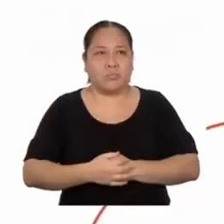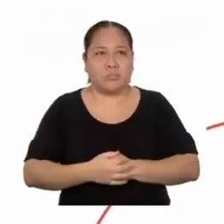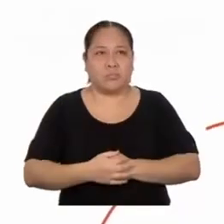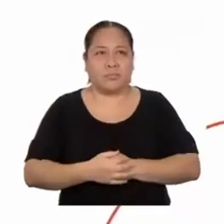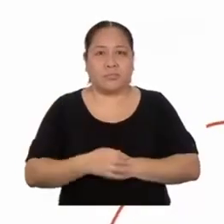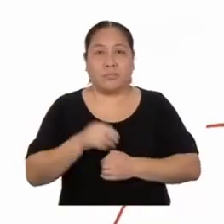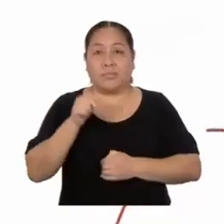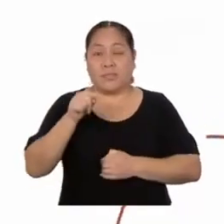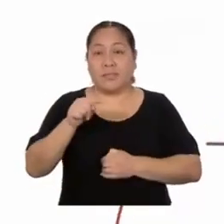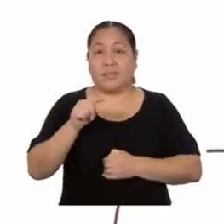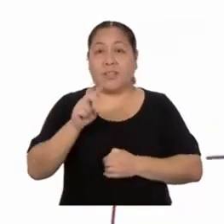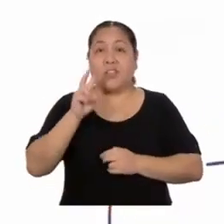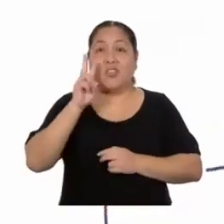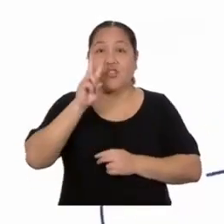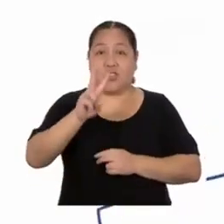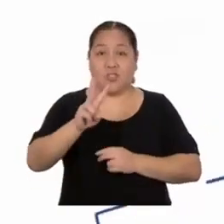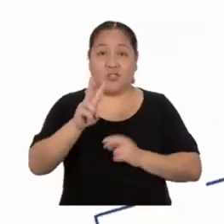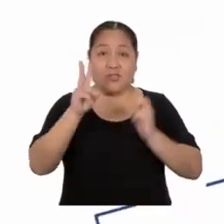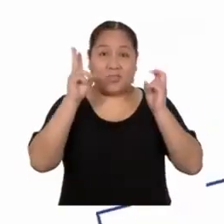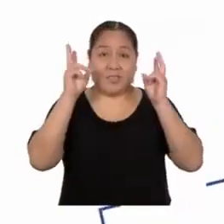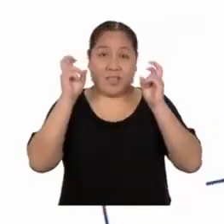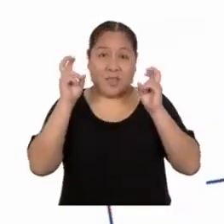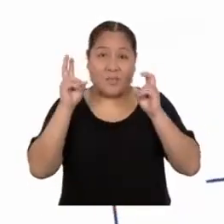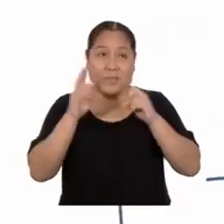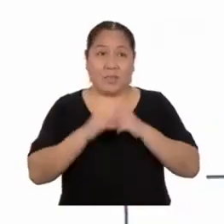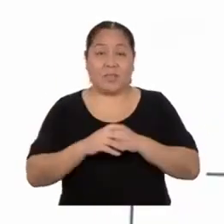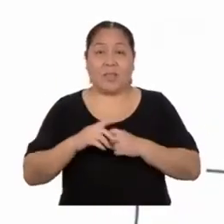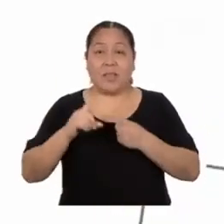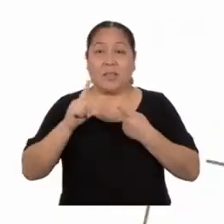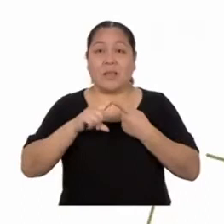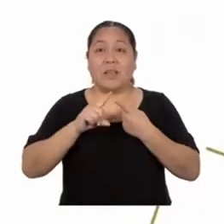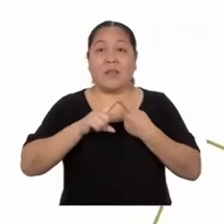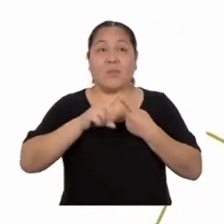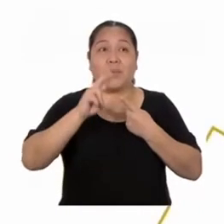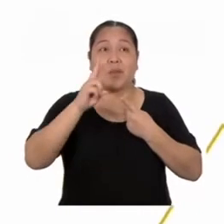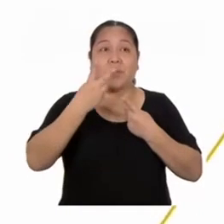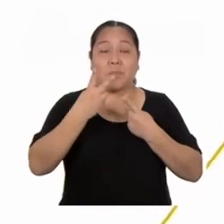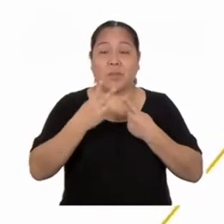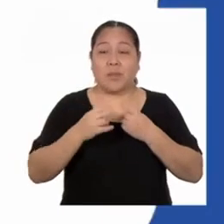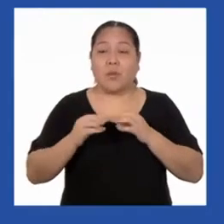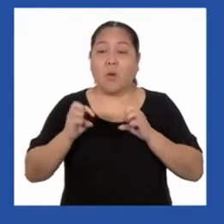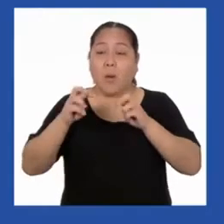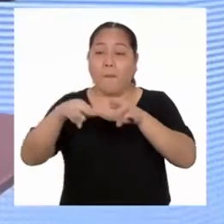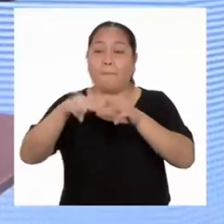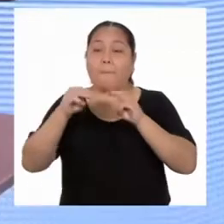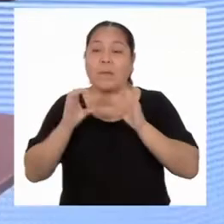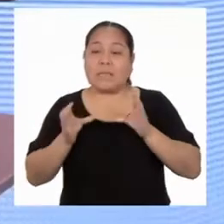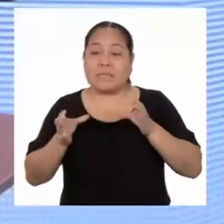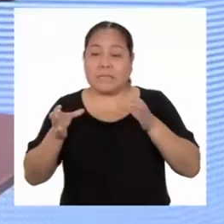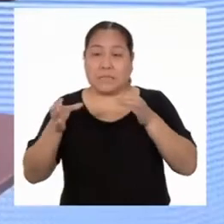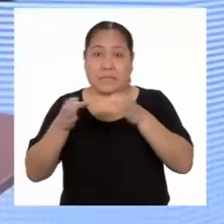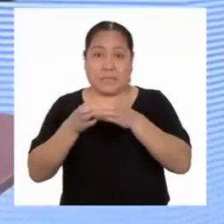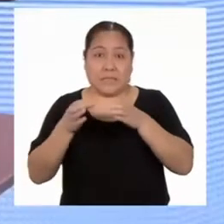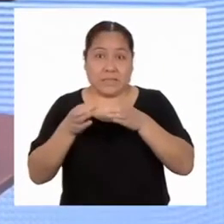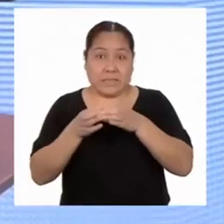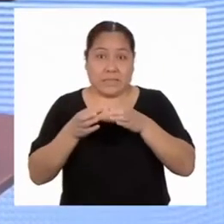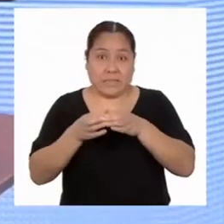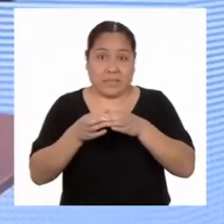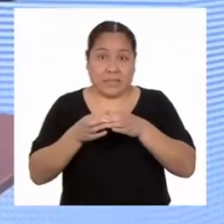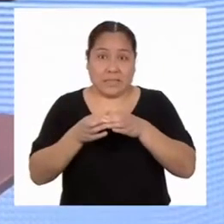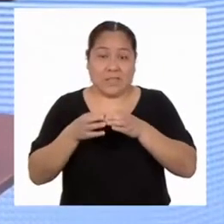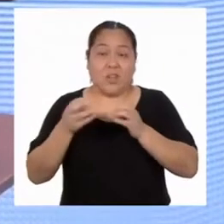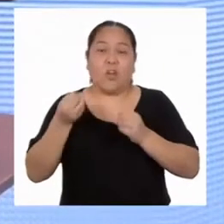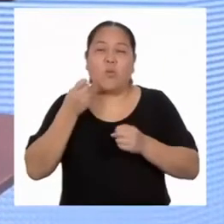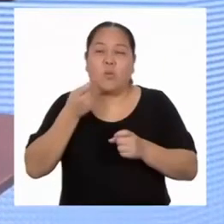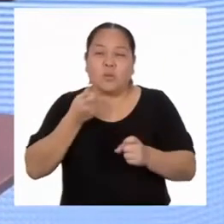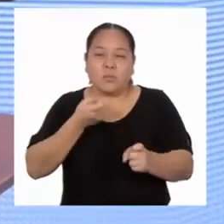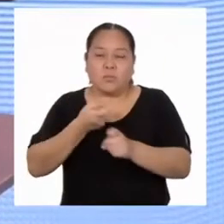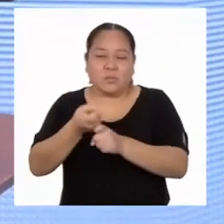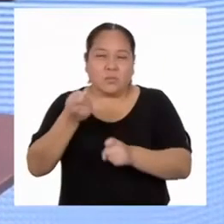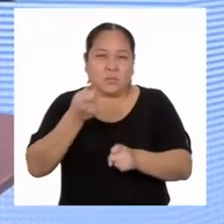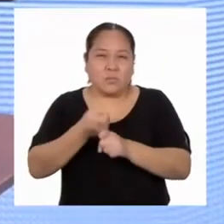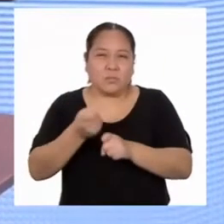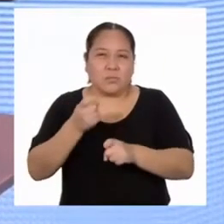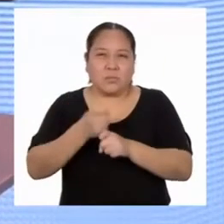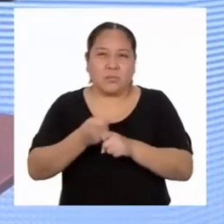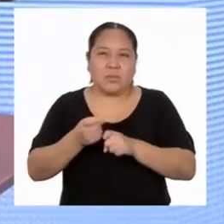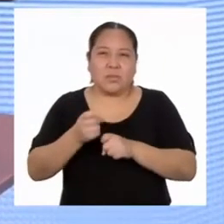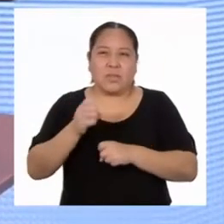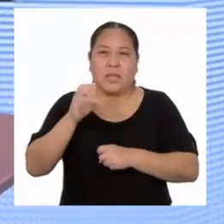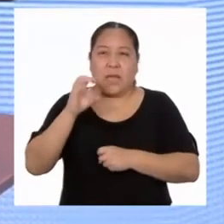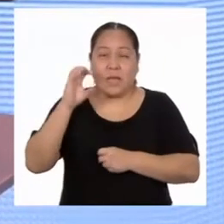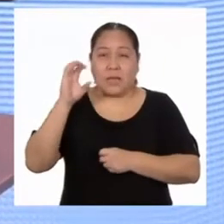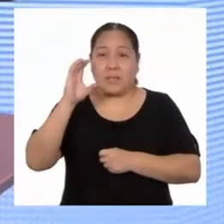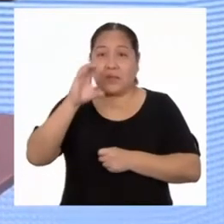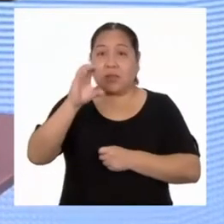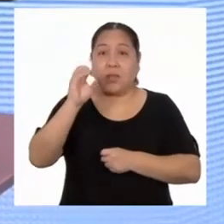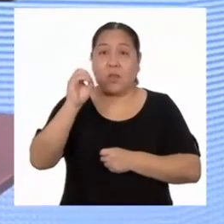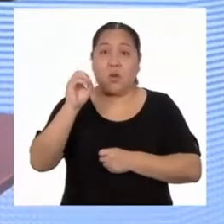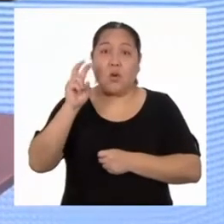Hicimos dos actividades. La primera fue la realización de una mesa redonda acerca de cómo afecta la emisión de dióxido de carbono a